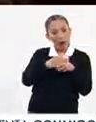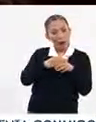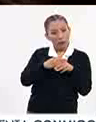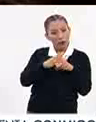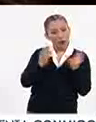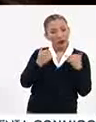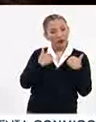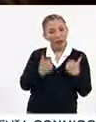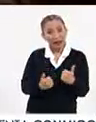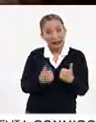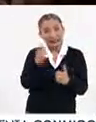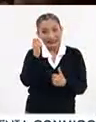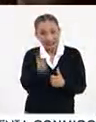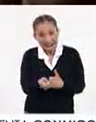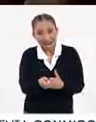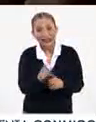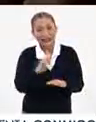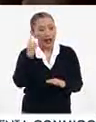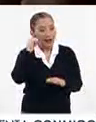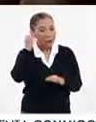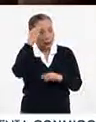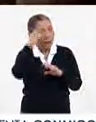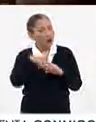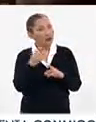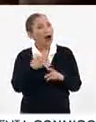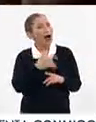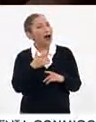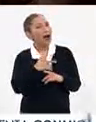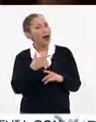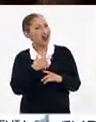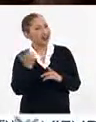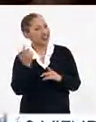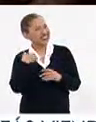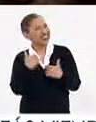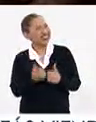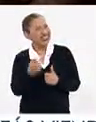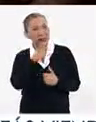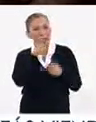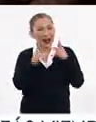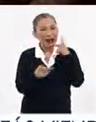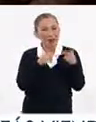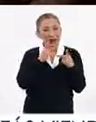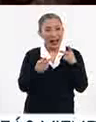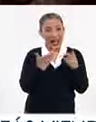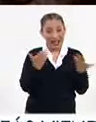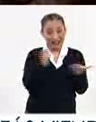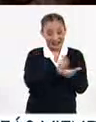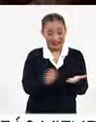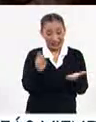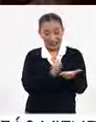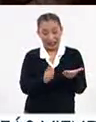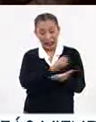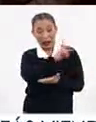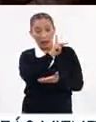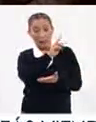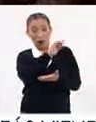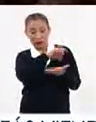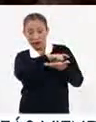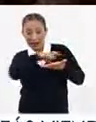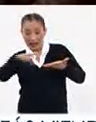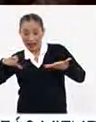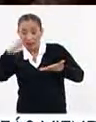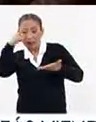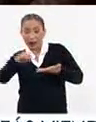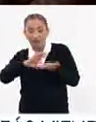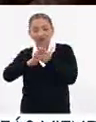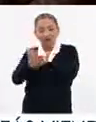no lo entiendo. Exacto, ya se quedó en la oreja. Quevedo. Sí. Hagamos prosa fregona, sí, que se atoren las orejas.